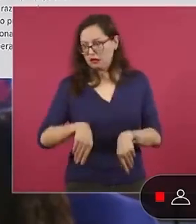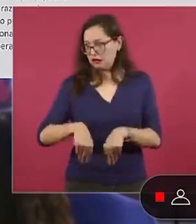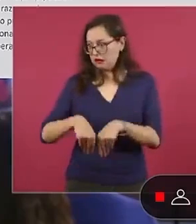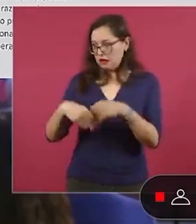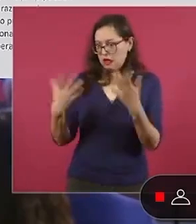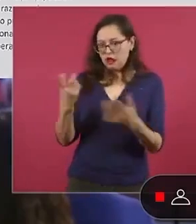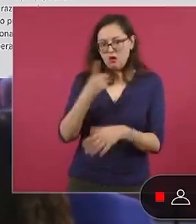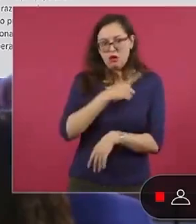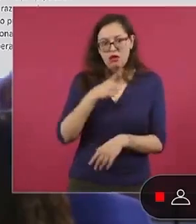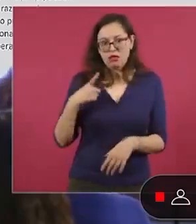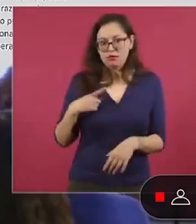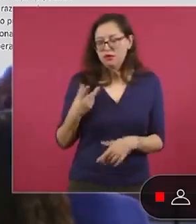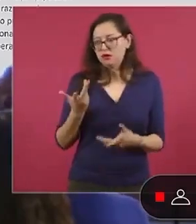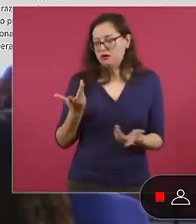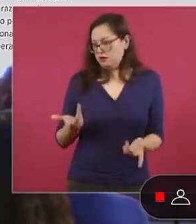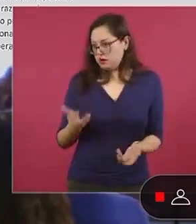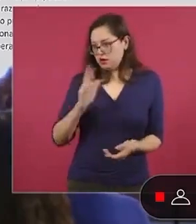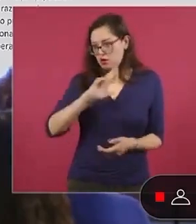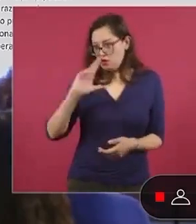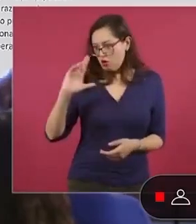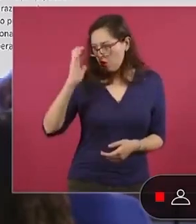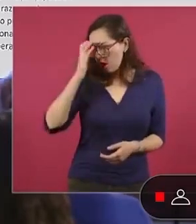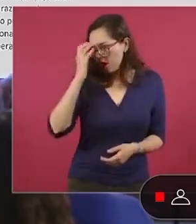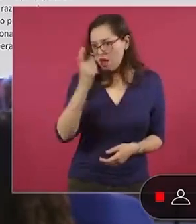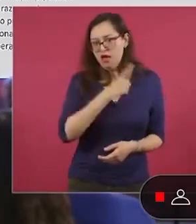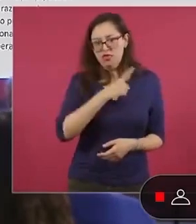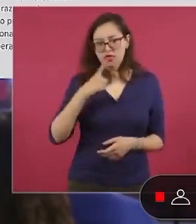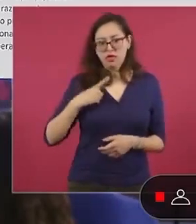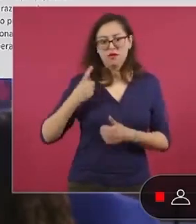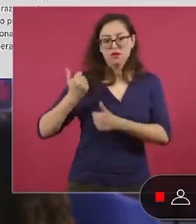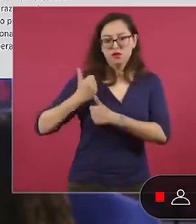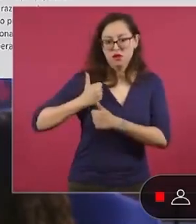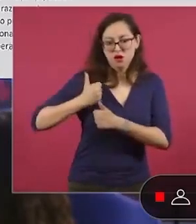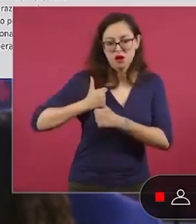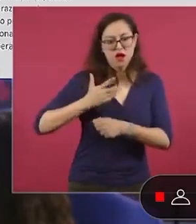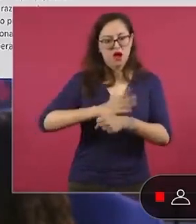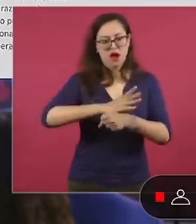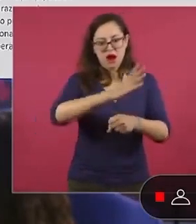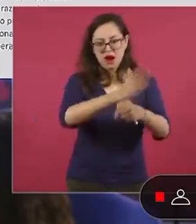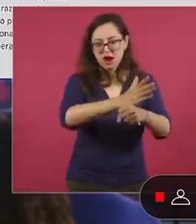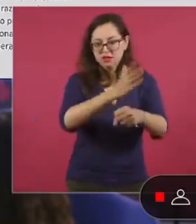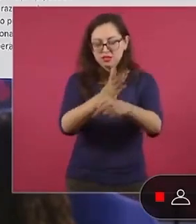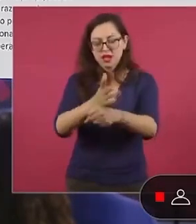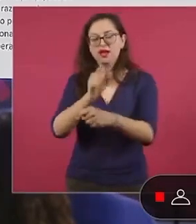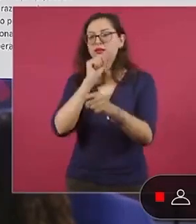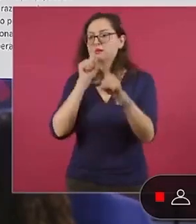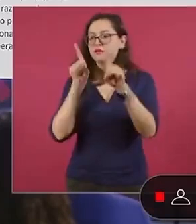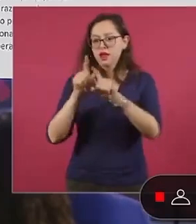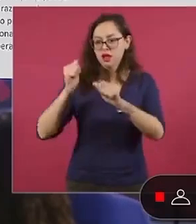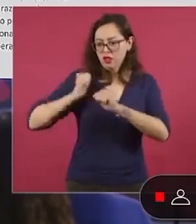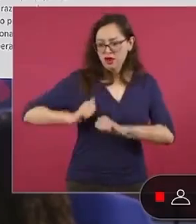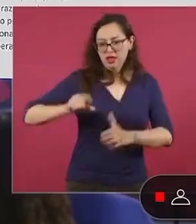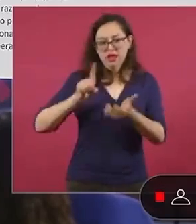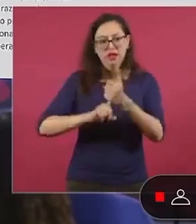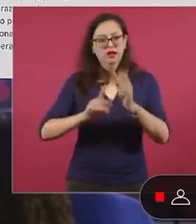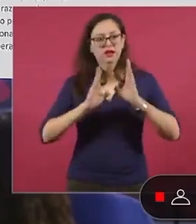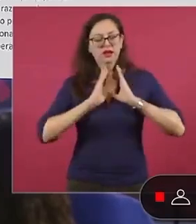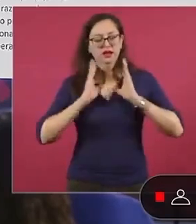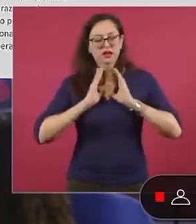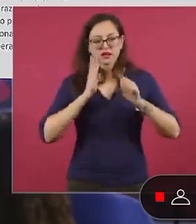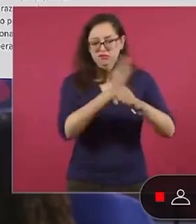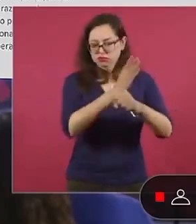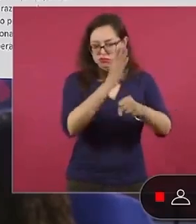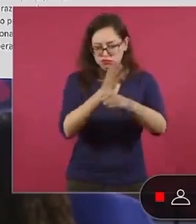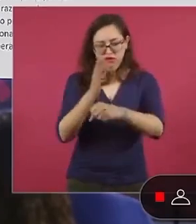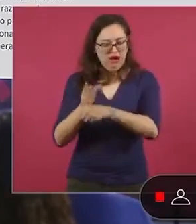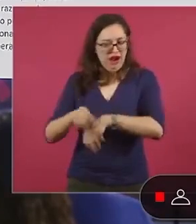a los soldados, a los mandos y no permitir,